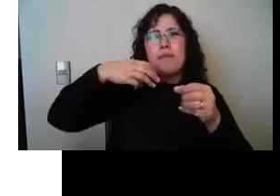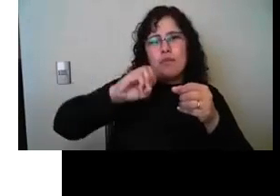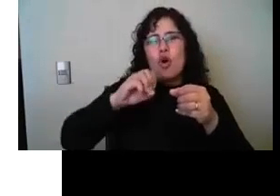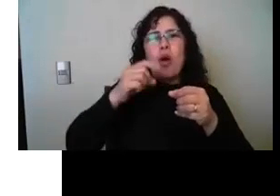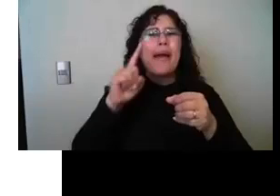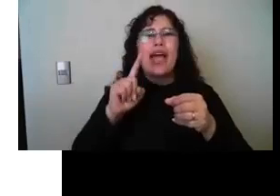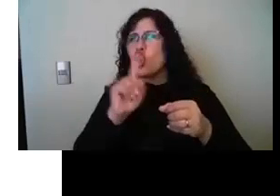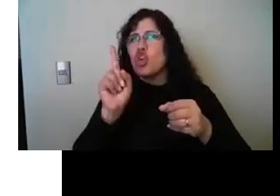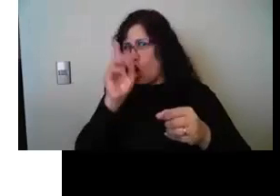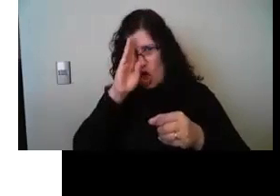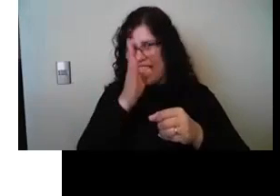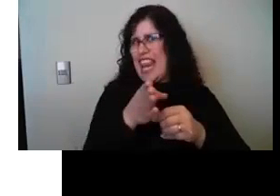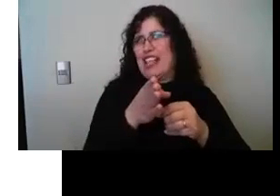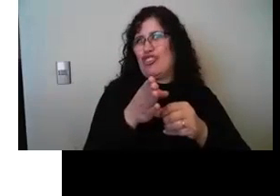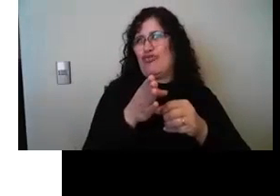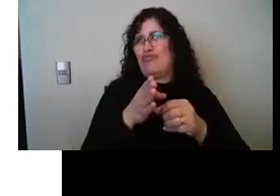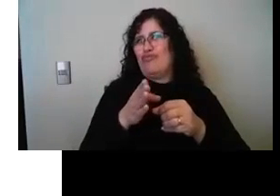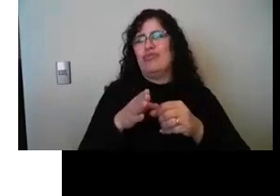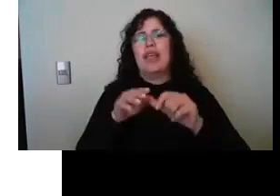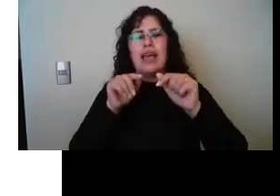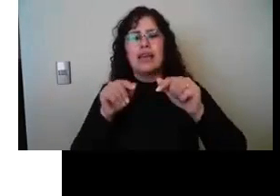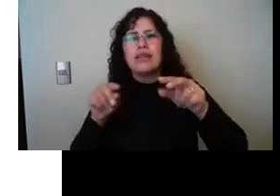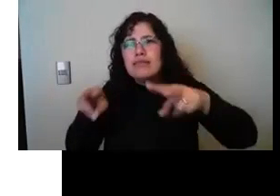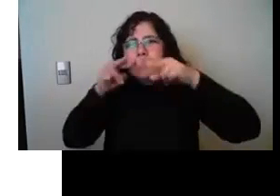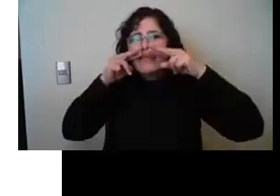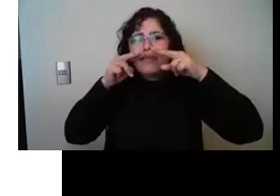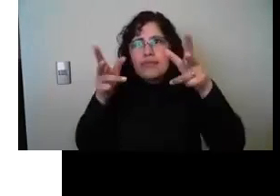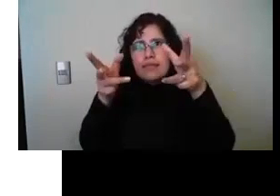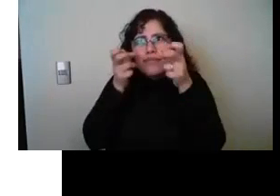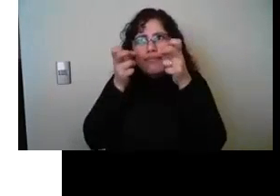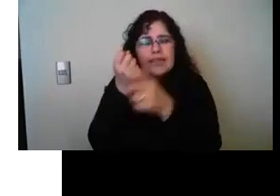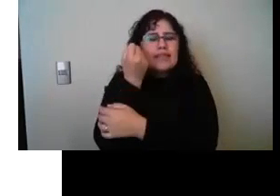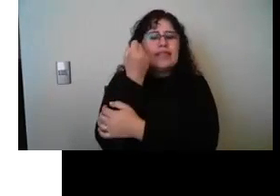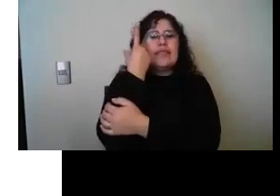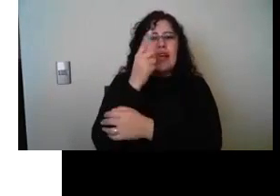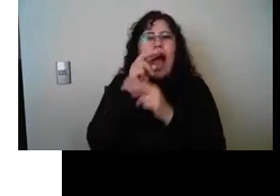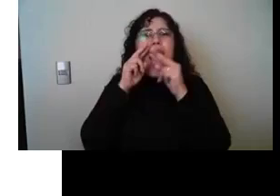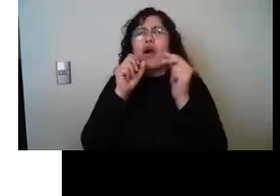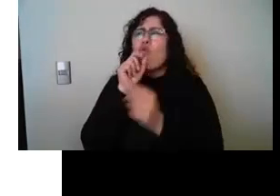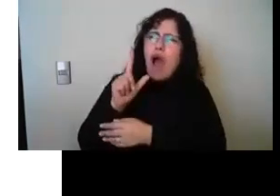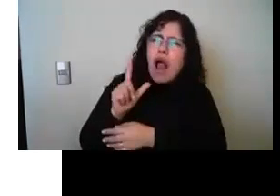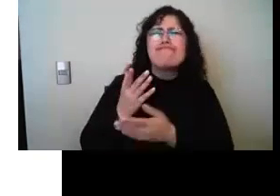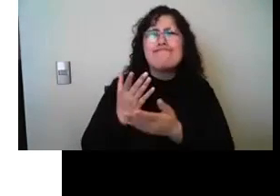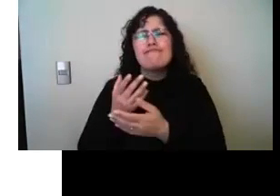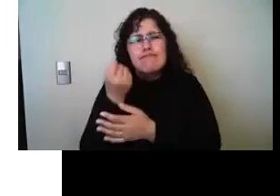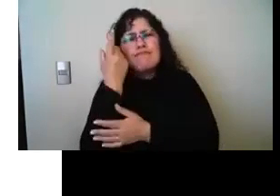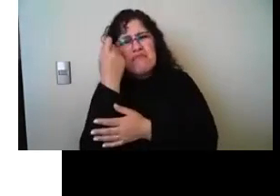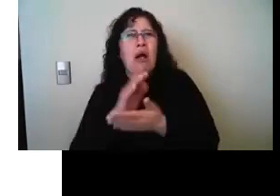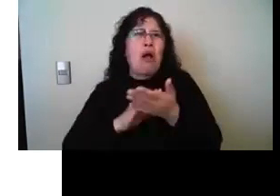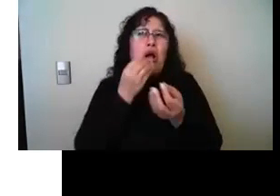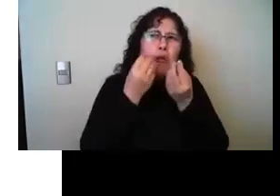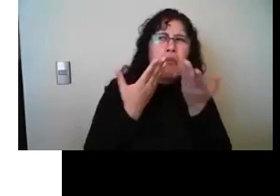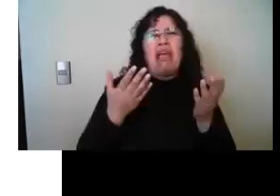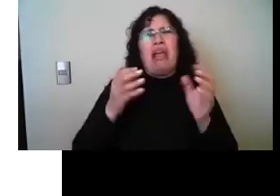donde capta el olor. Participa el tálamo de una forma indirecta, participa el